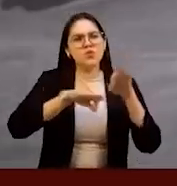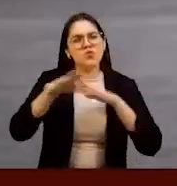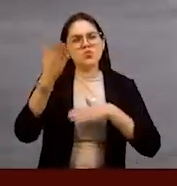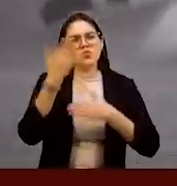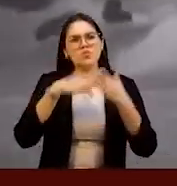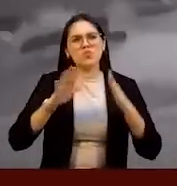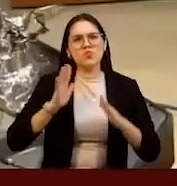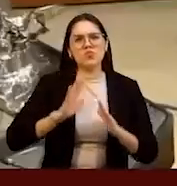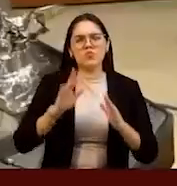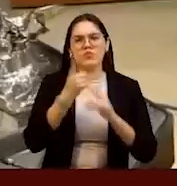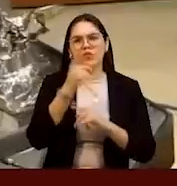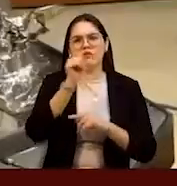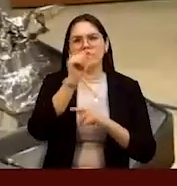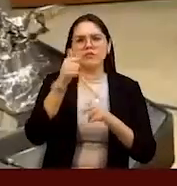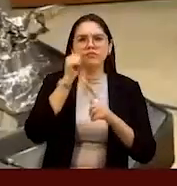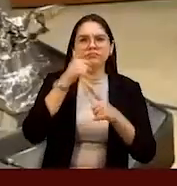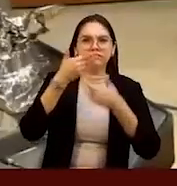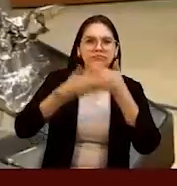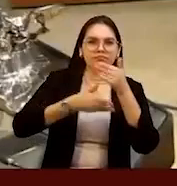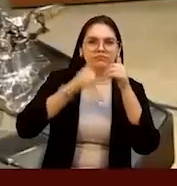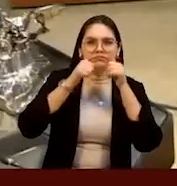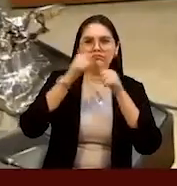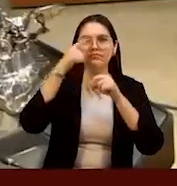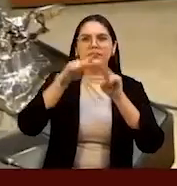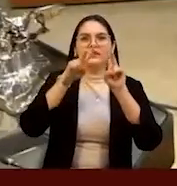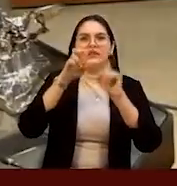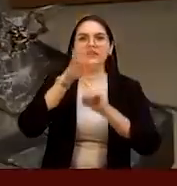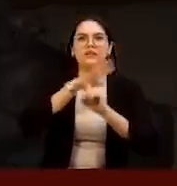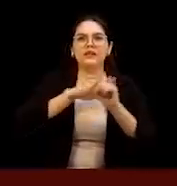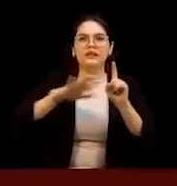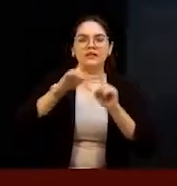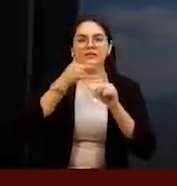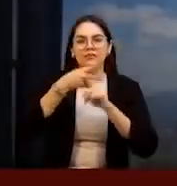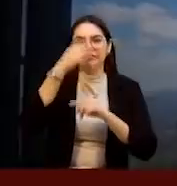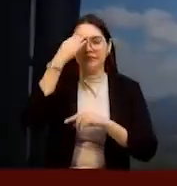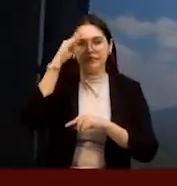prestación de los servicios al sector marítimo